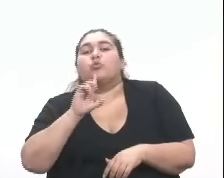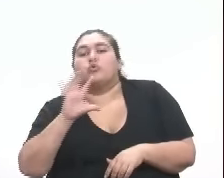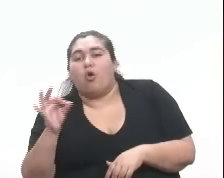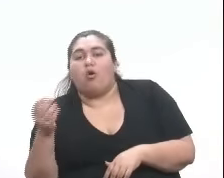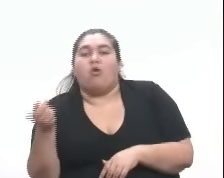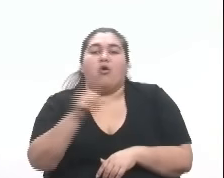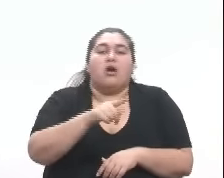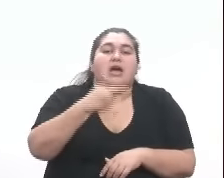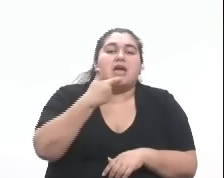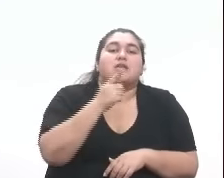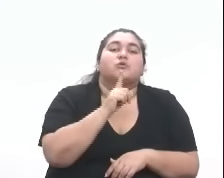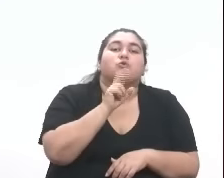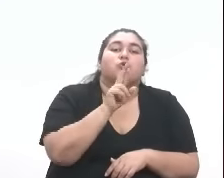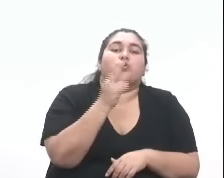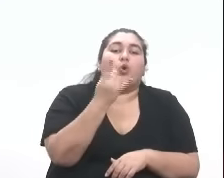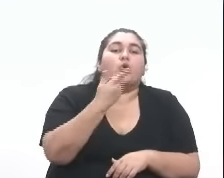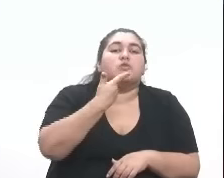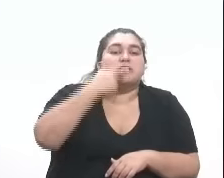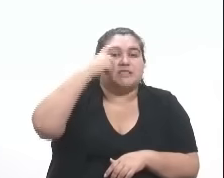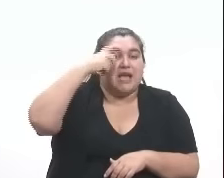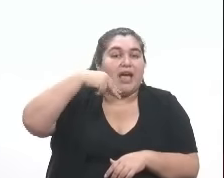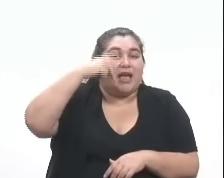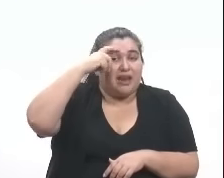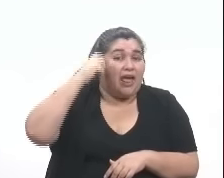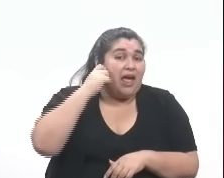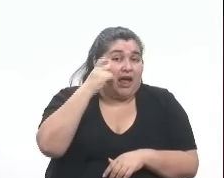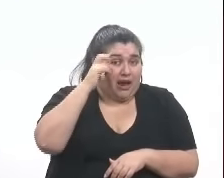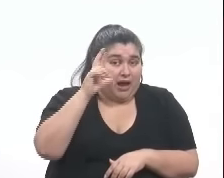Que ese programa era en realidad para Bullrich.